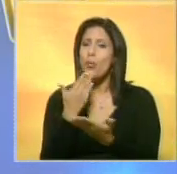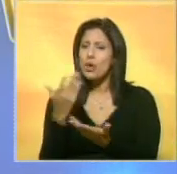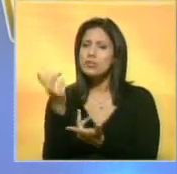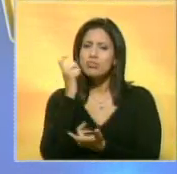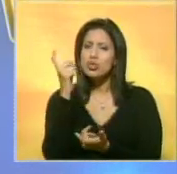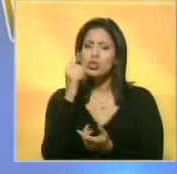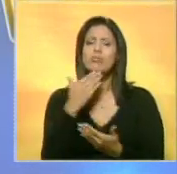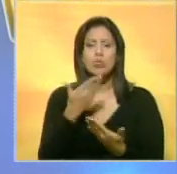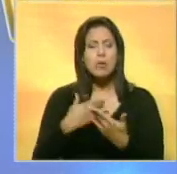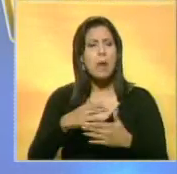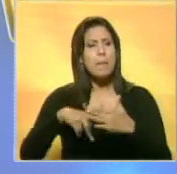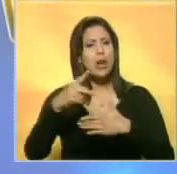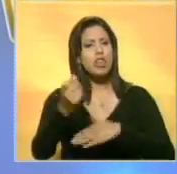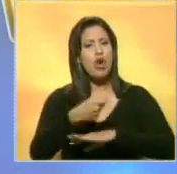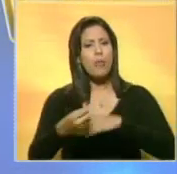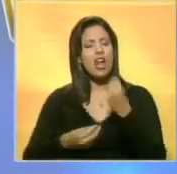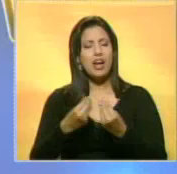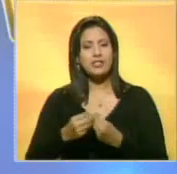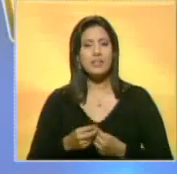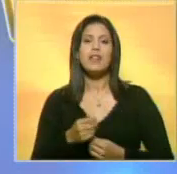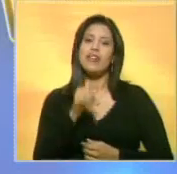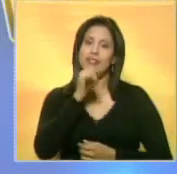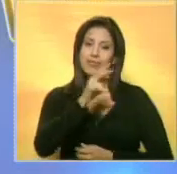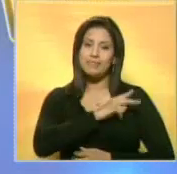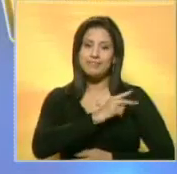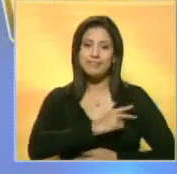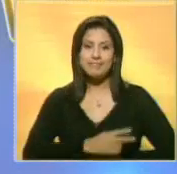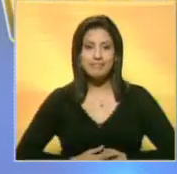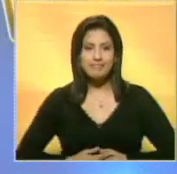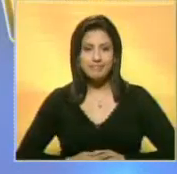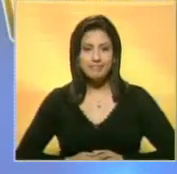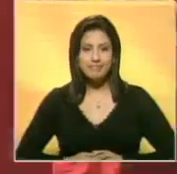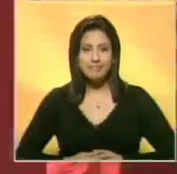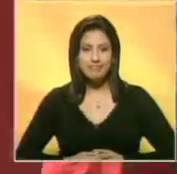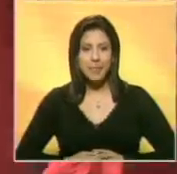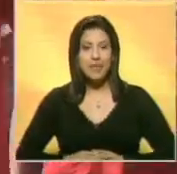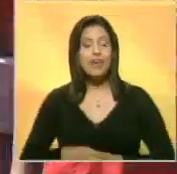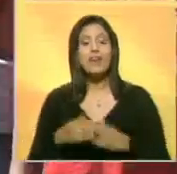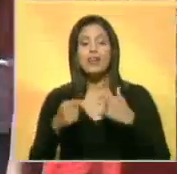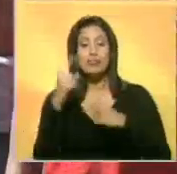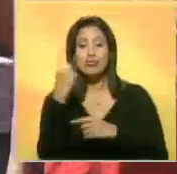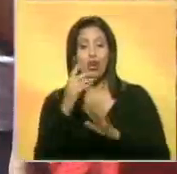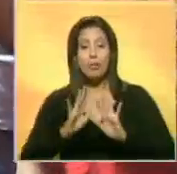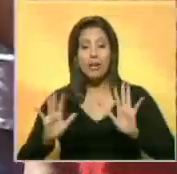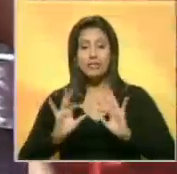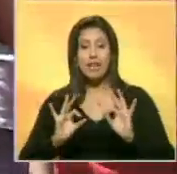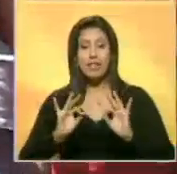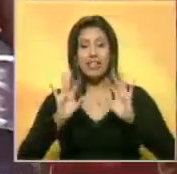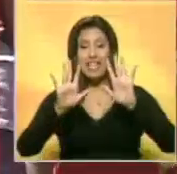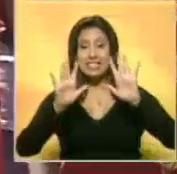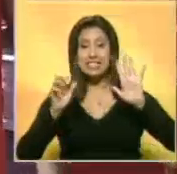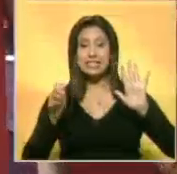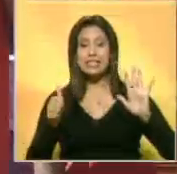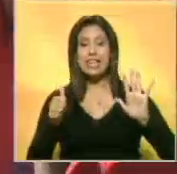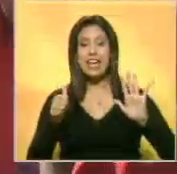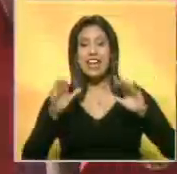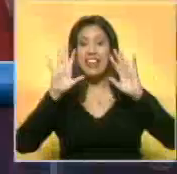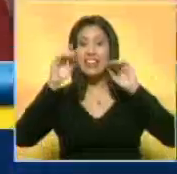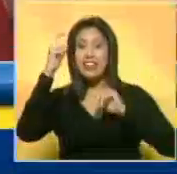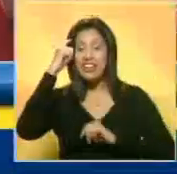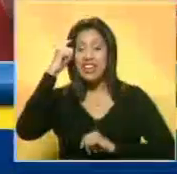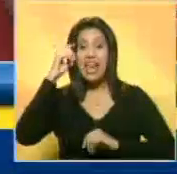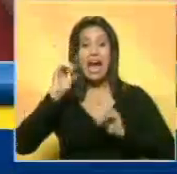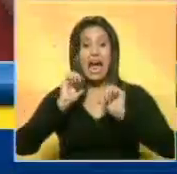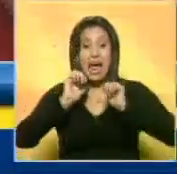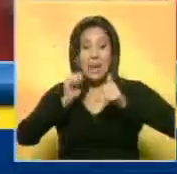y exponiendo su plan de gobierno. Vanessa Sánchez nos amplía. Solo quedan 16 días